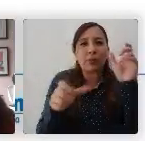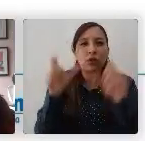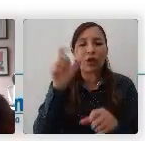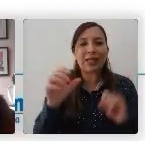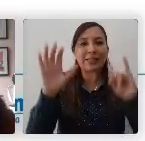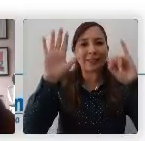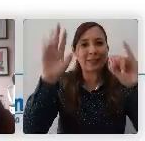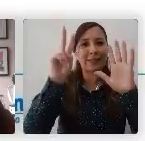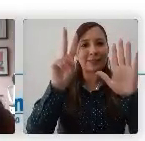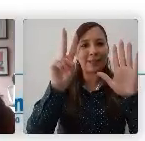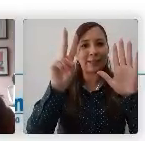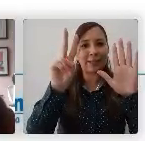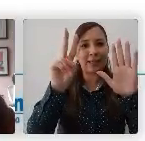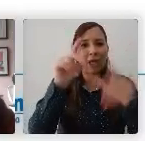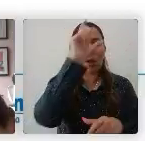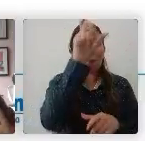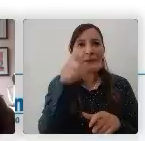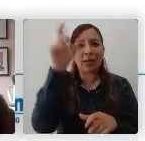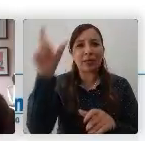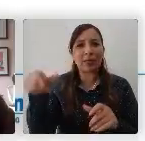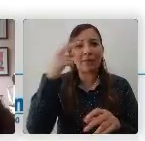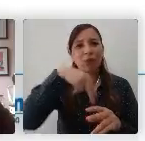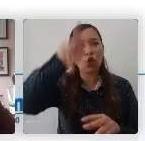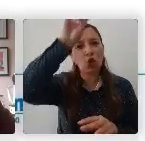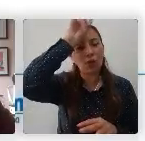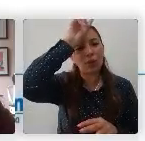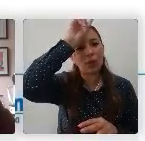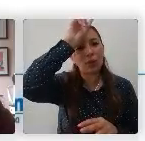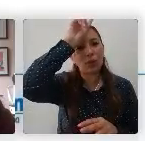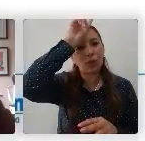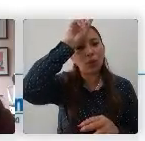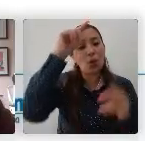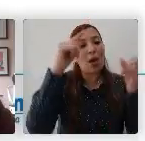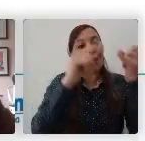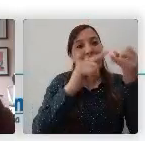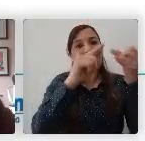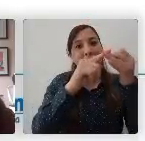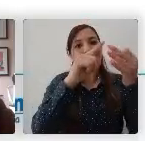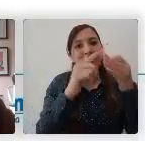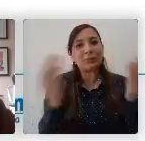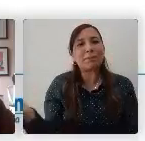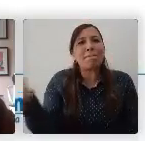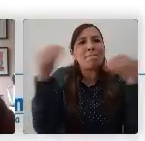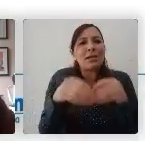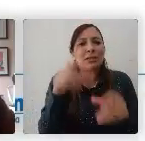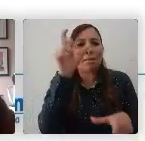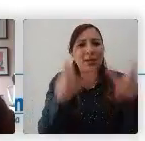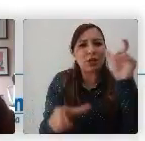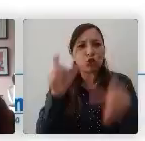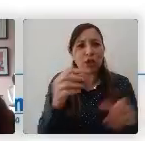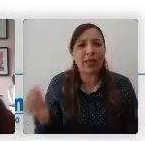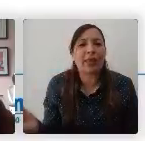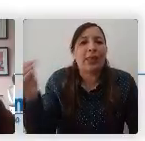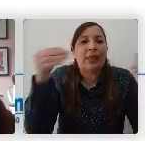regiones de nuestro país y cada vez van apareciendo más emprendedores y emprendedores dentro de este